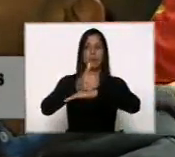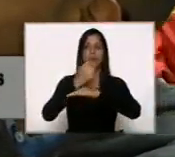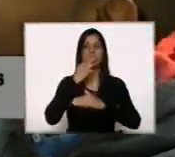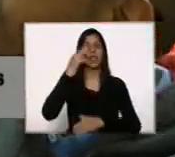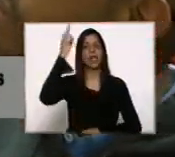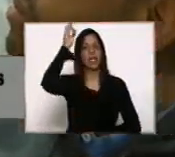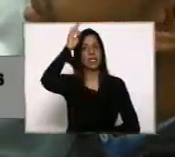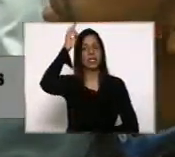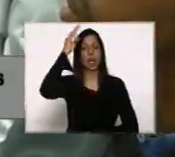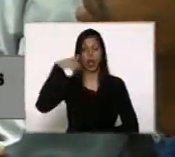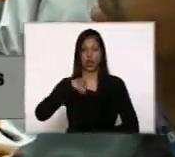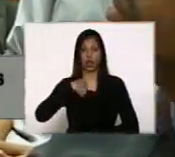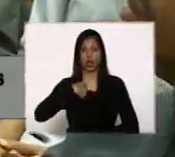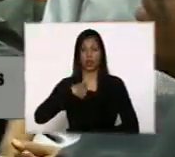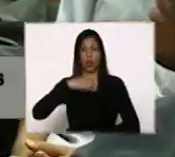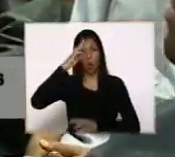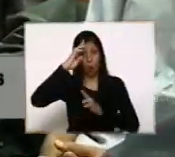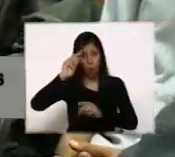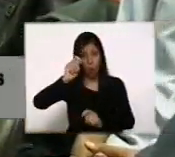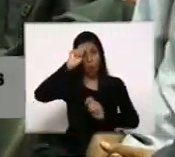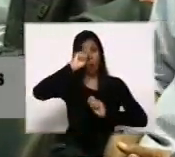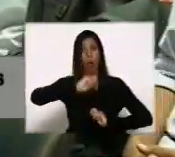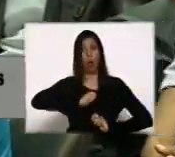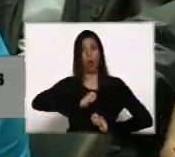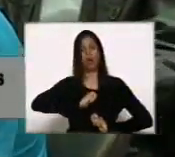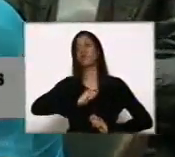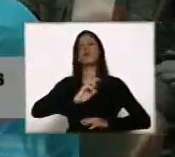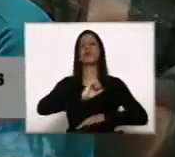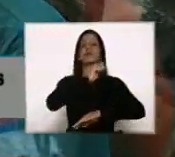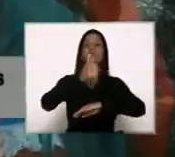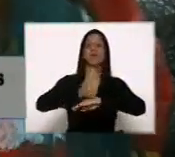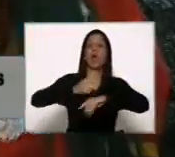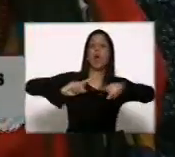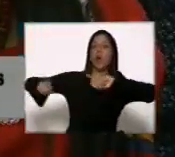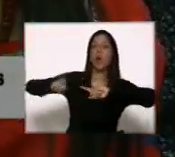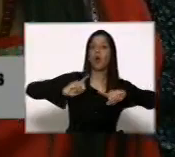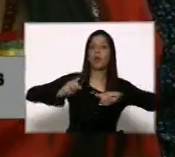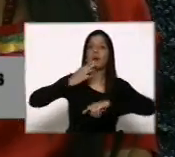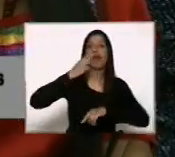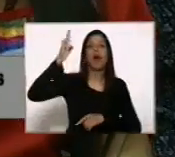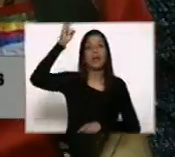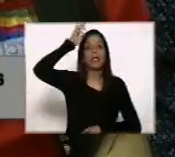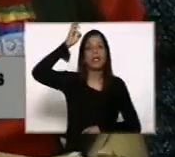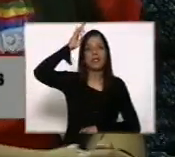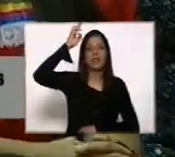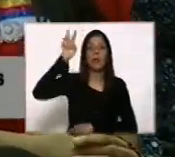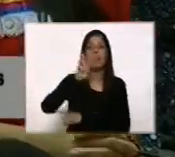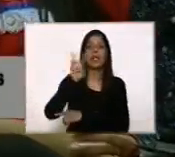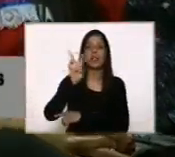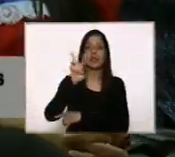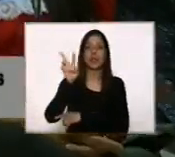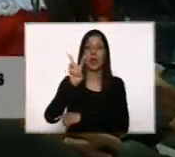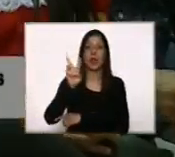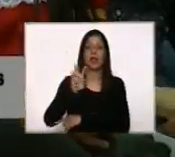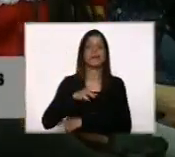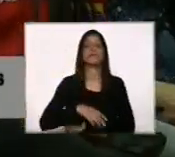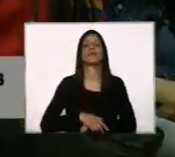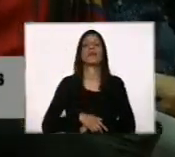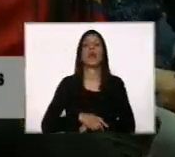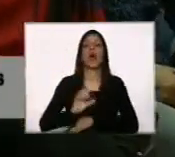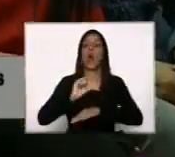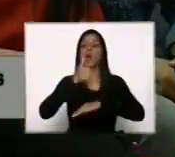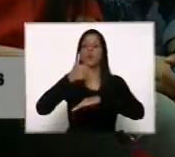que yo tengo el honor de coordinar. Soy la coordinadora nacional de CONIBE, la Organización Nacional